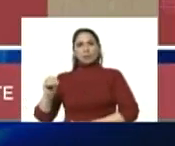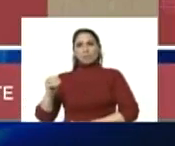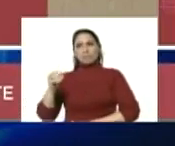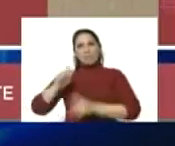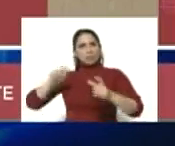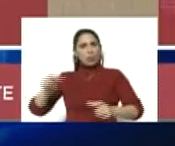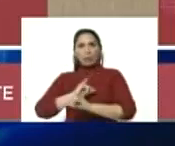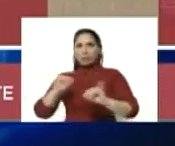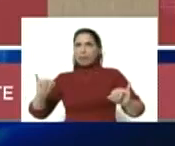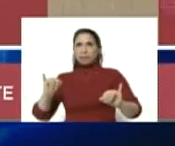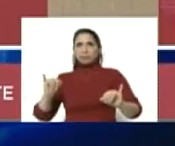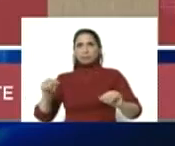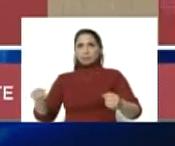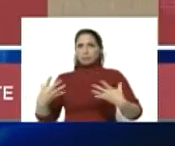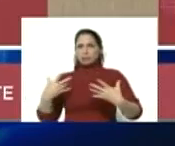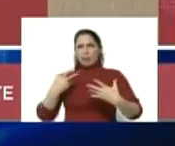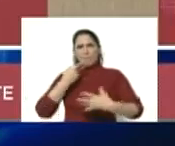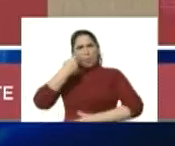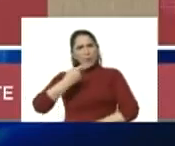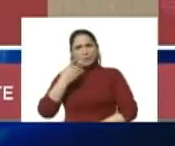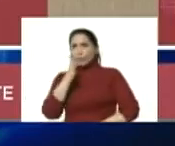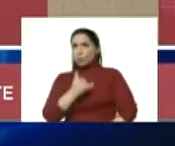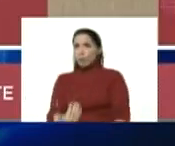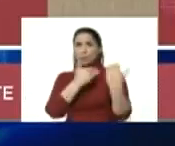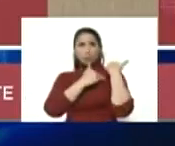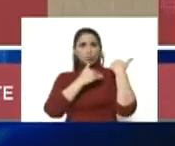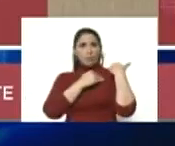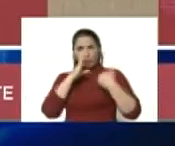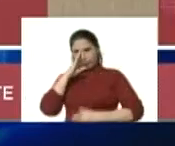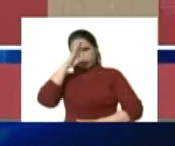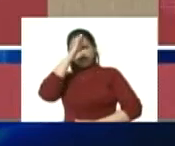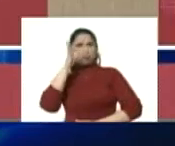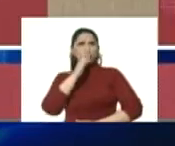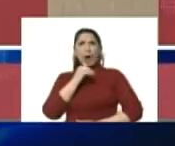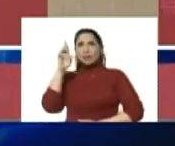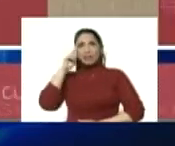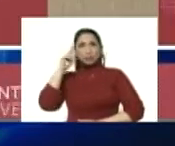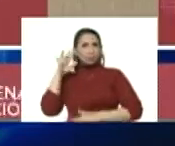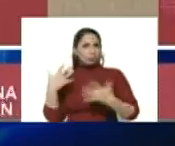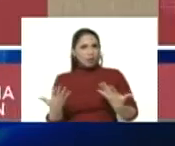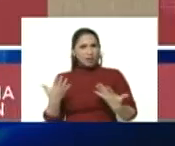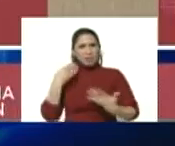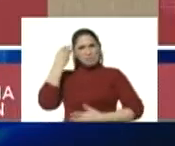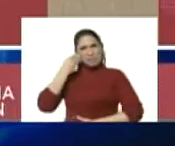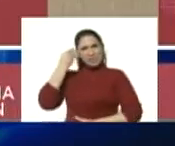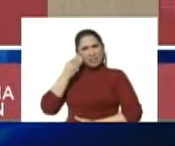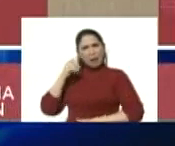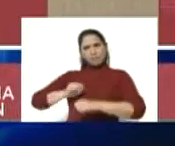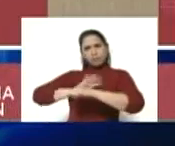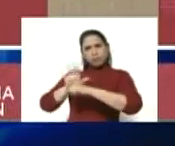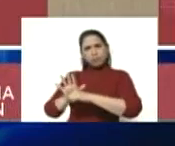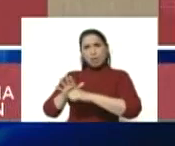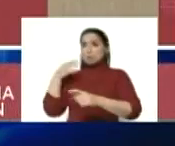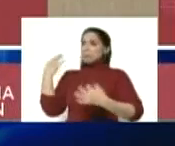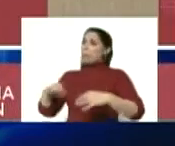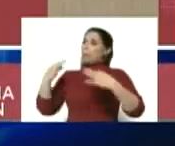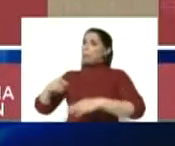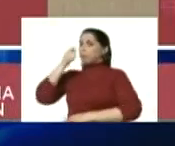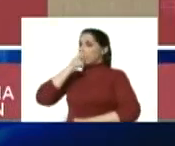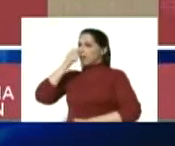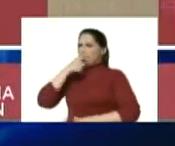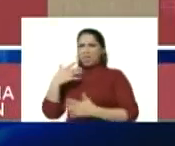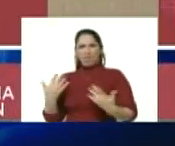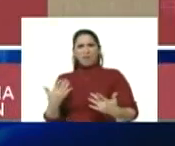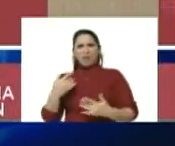3.463. Esa es la política de irresponsabilidad, de irracionalidad, de pensar que el COVID-19 es una simple gripe,